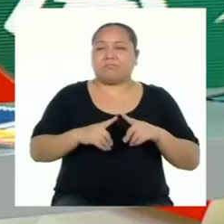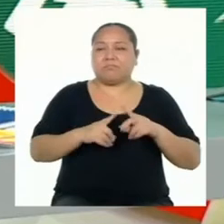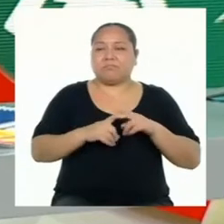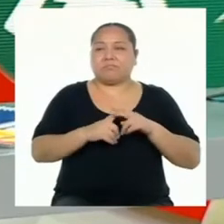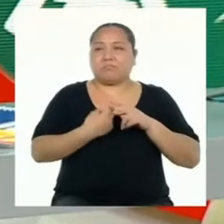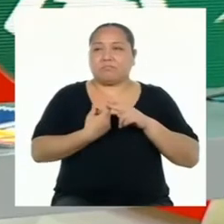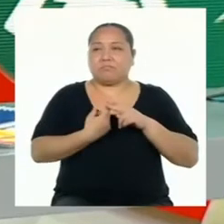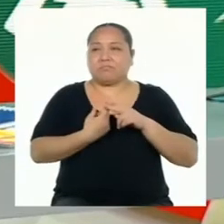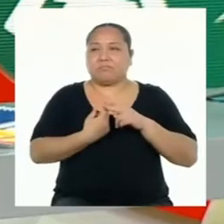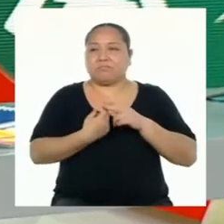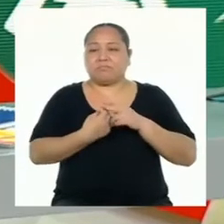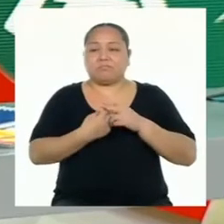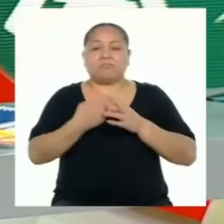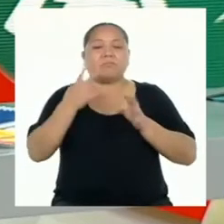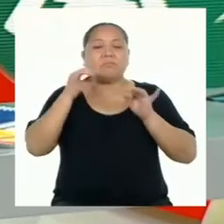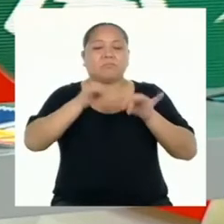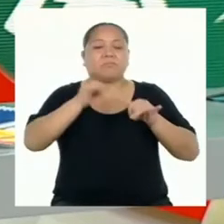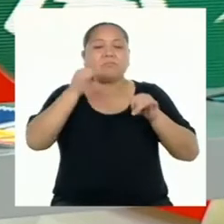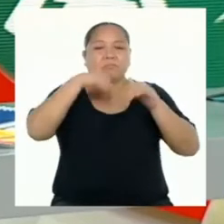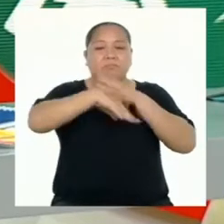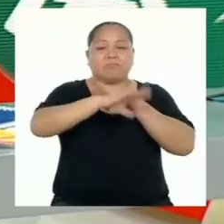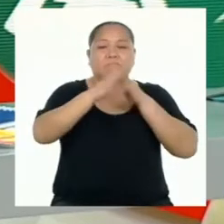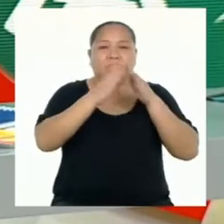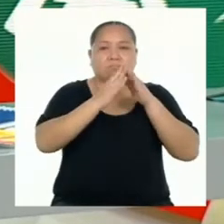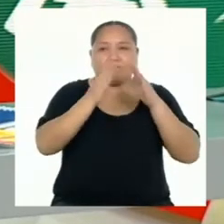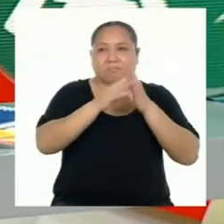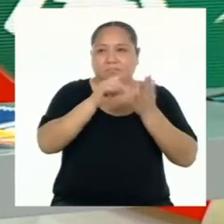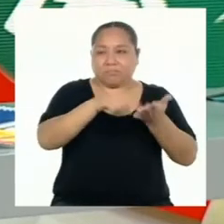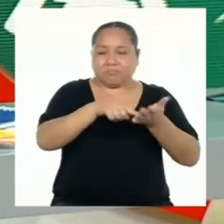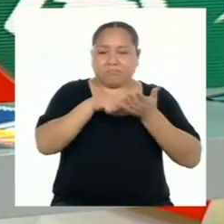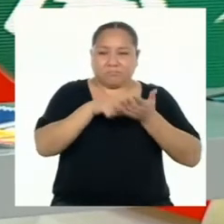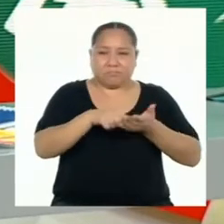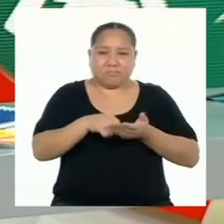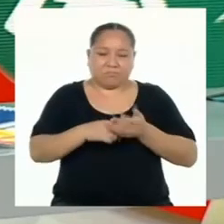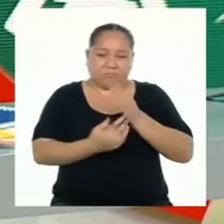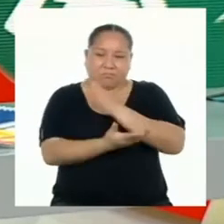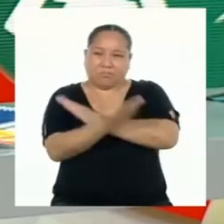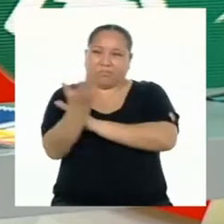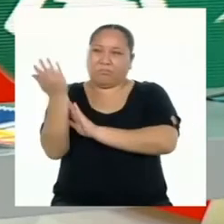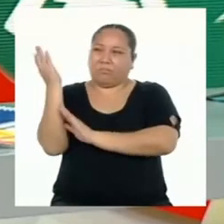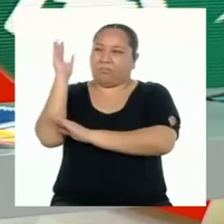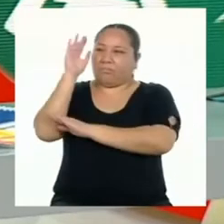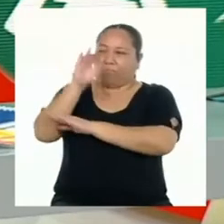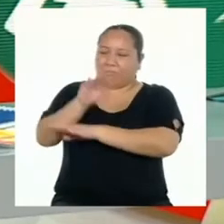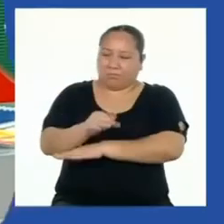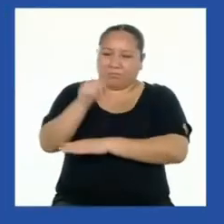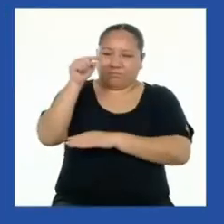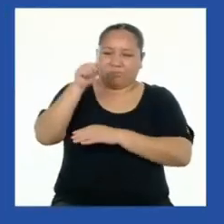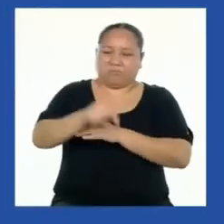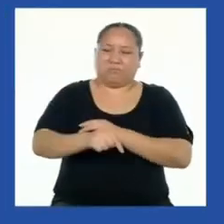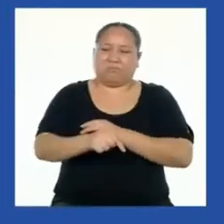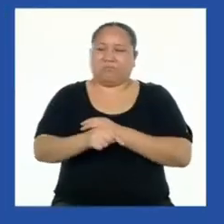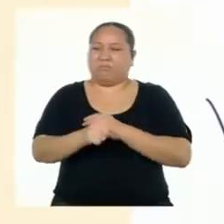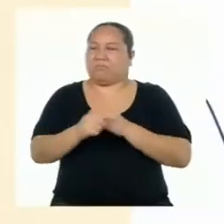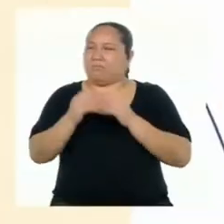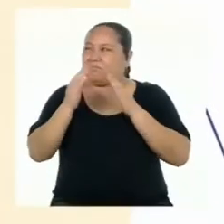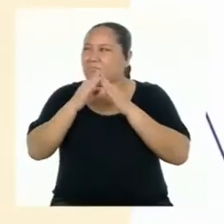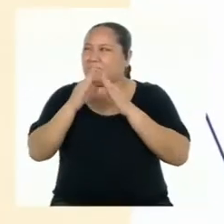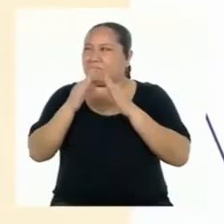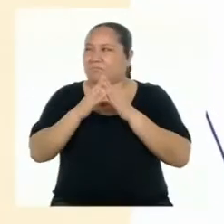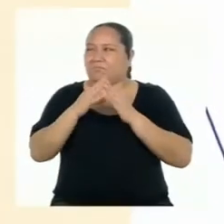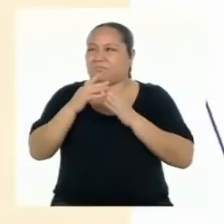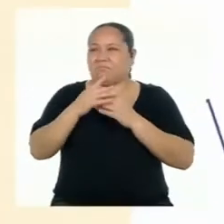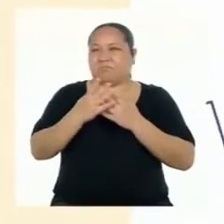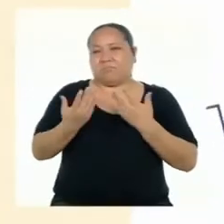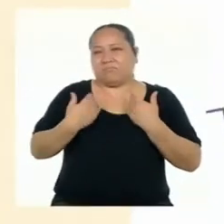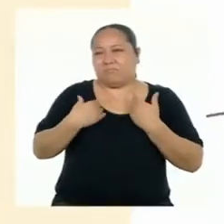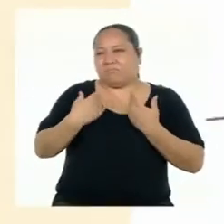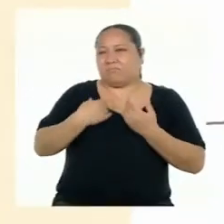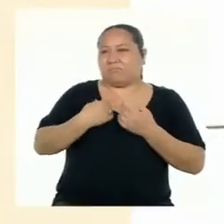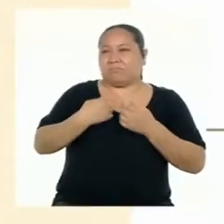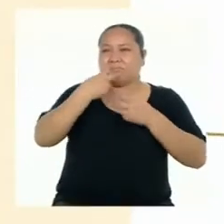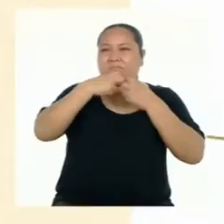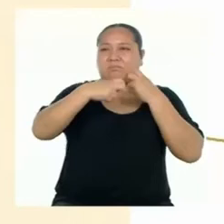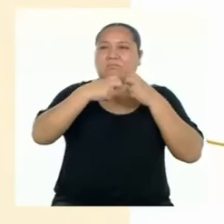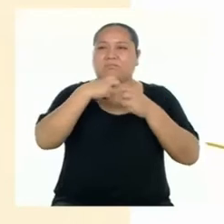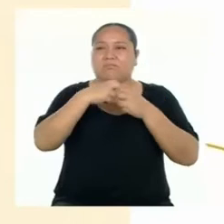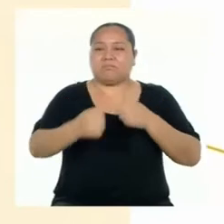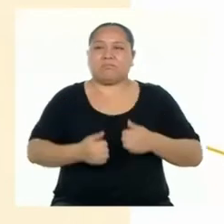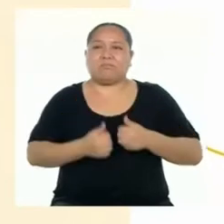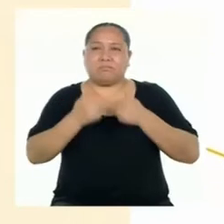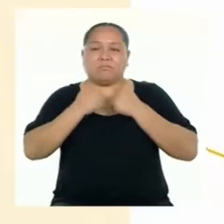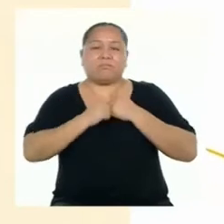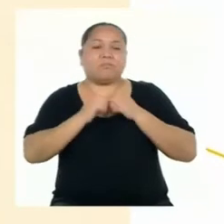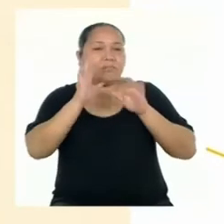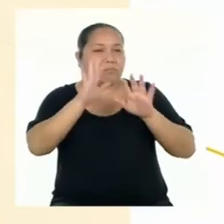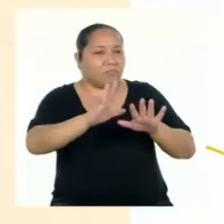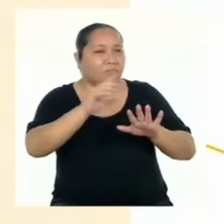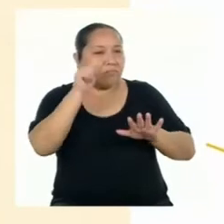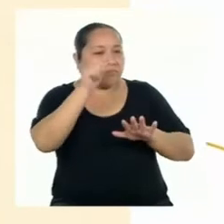la cuarentena obligatoria. Estar todo el día en la casa me trajo algunos problemas de convivencia. Y esto es normal,